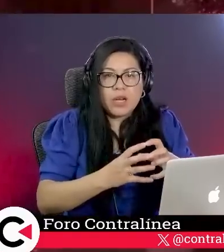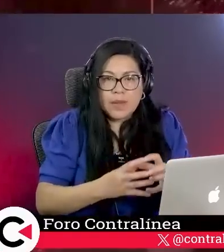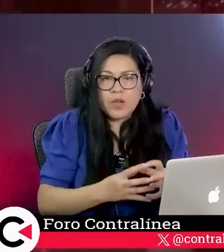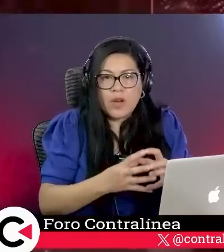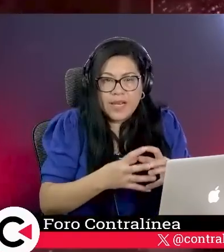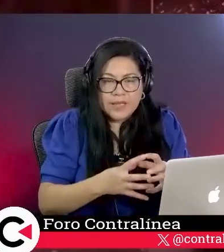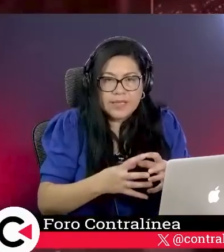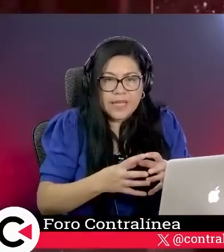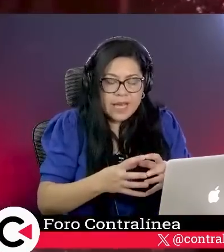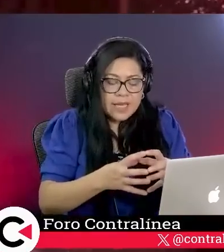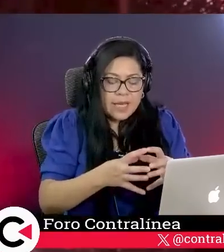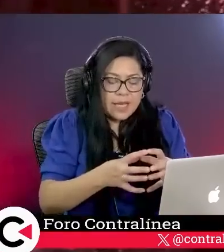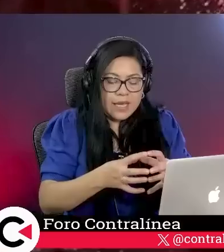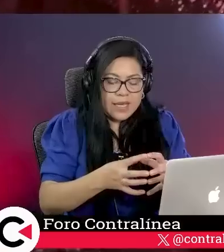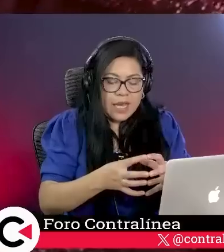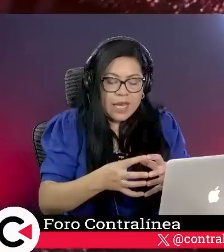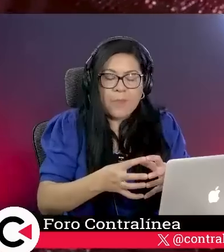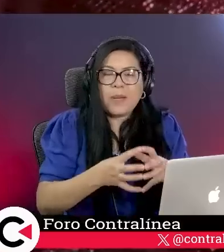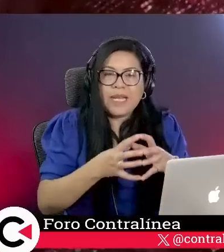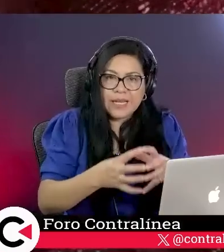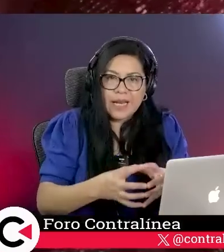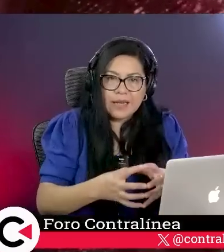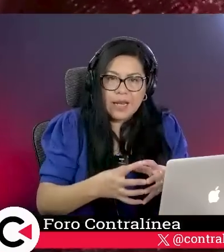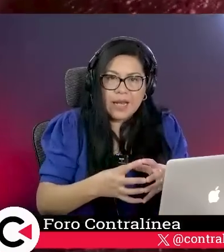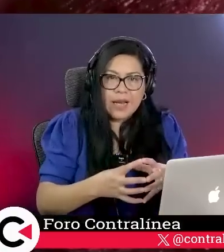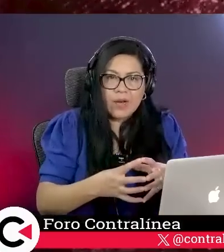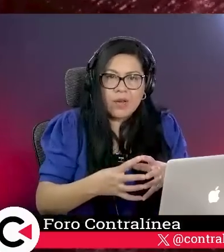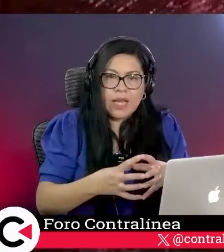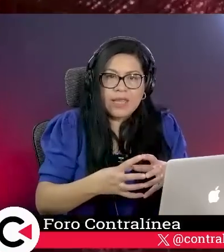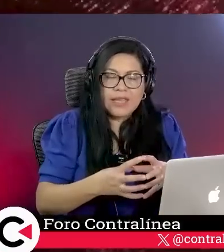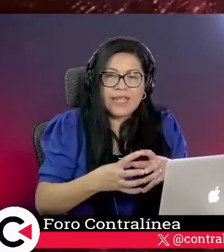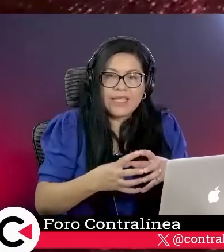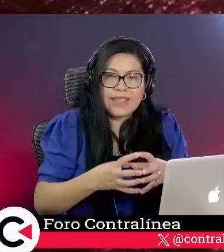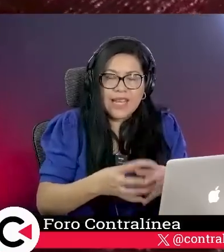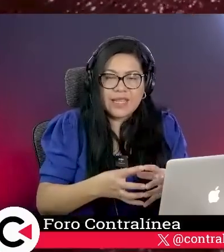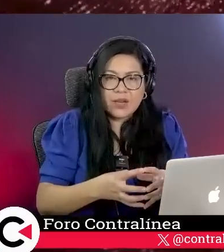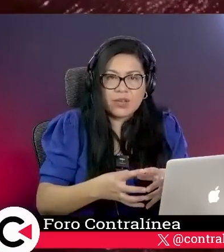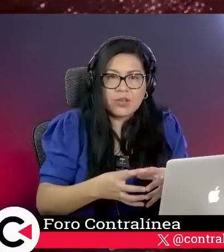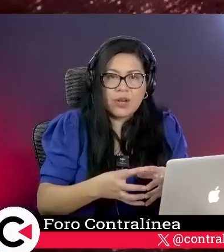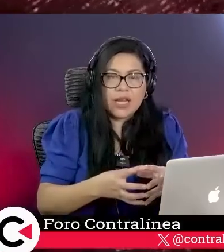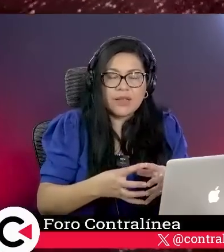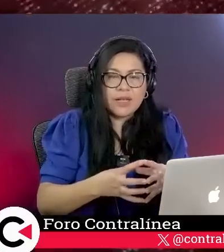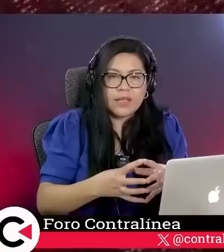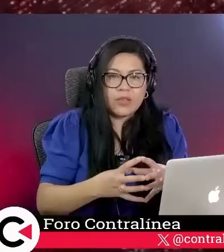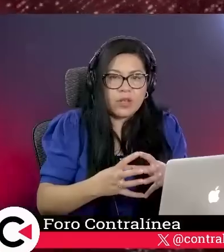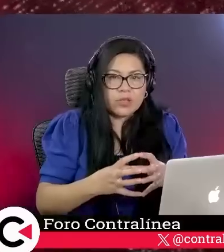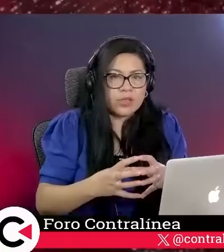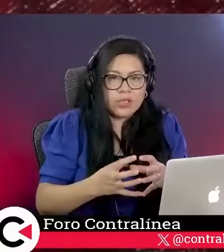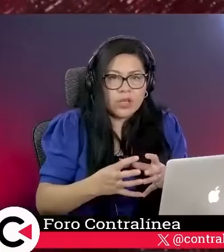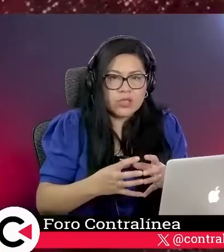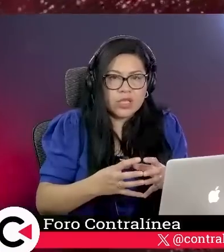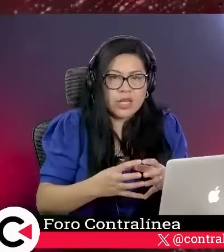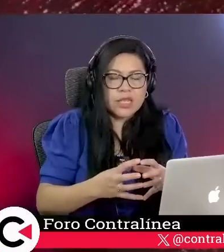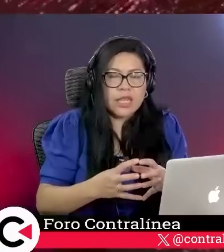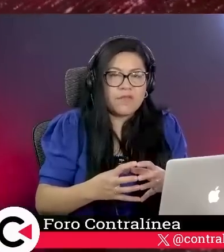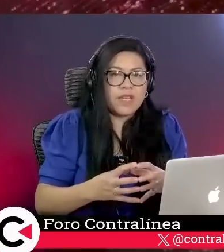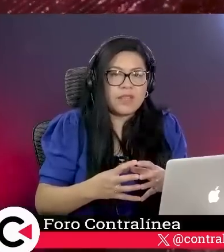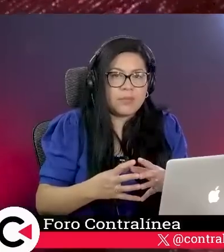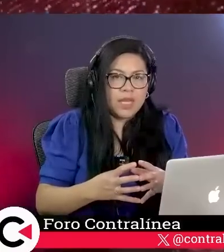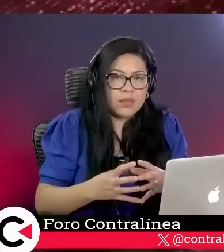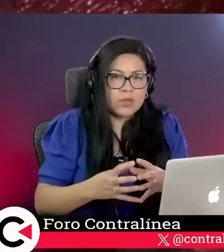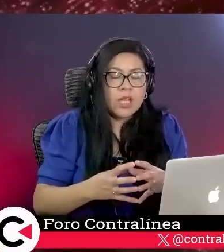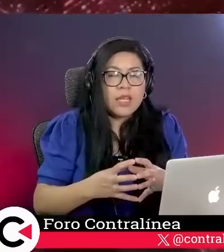país por la violencia que aplican a la hora de tratar de controlar territorios. No solo se trata